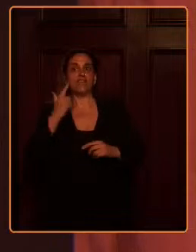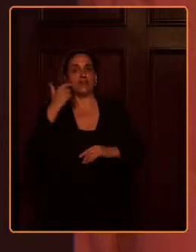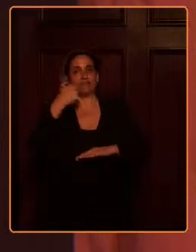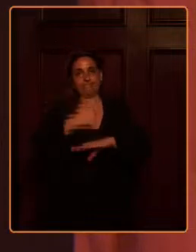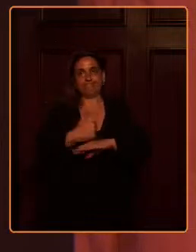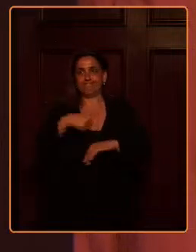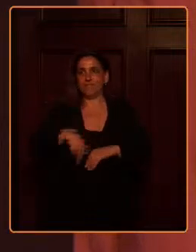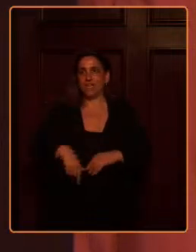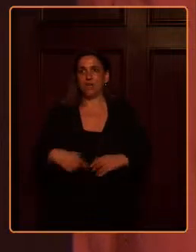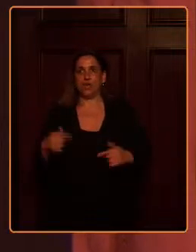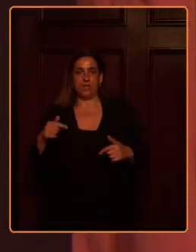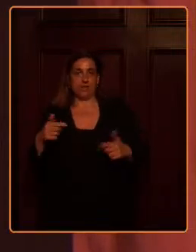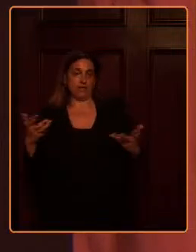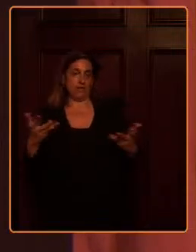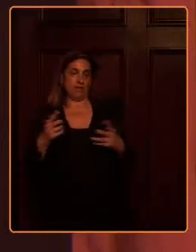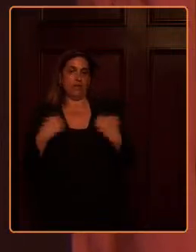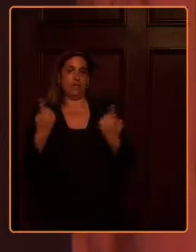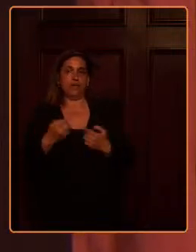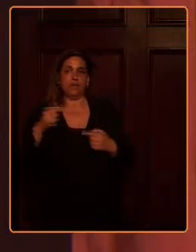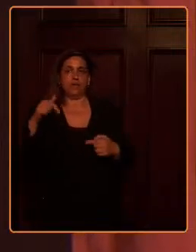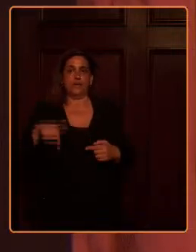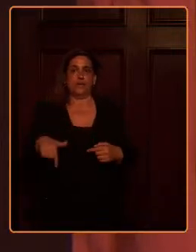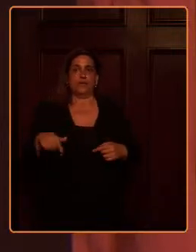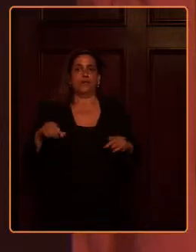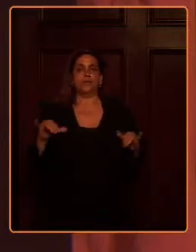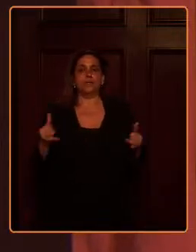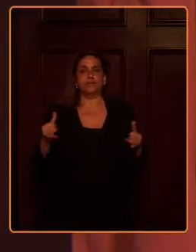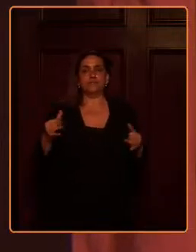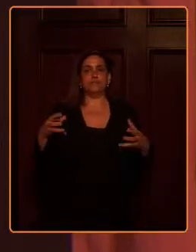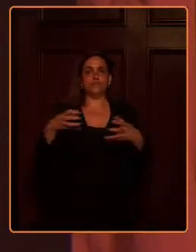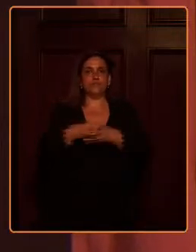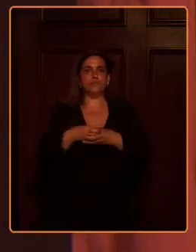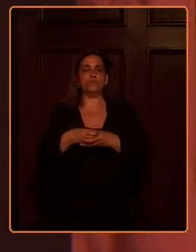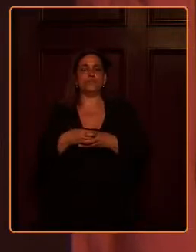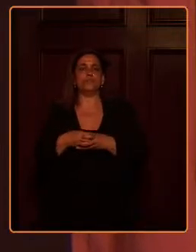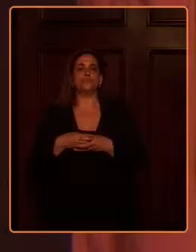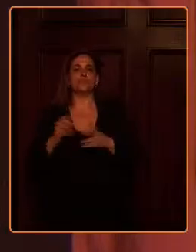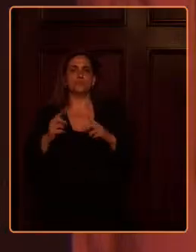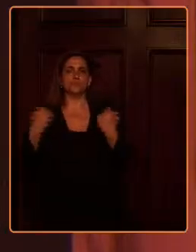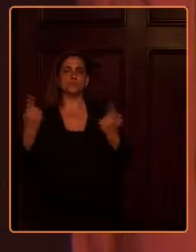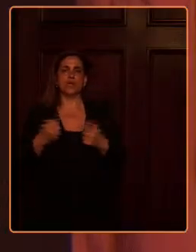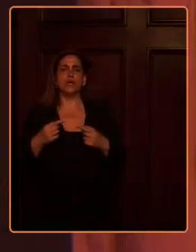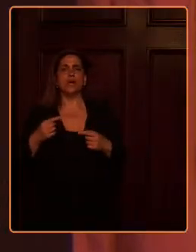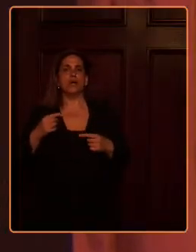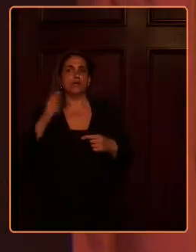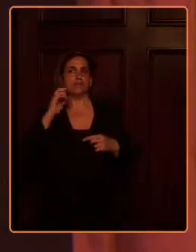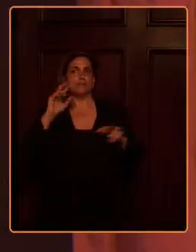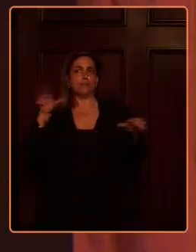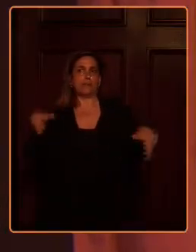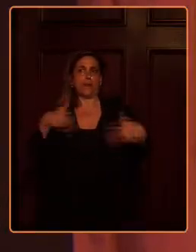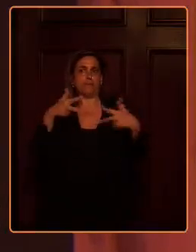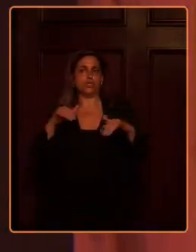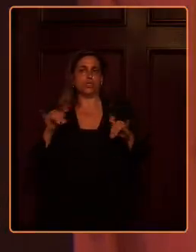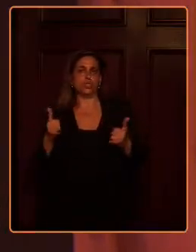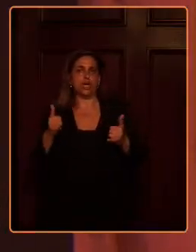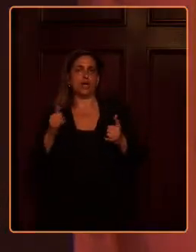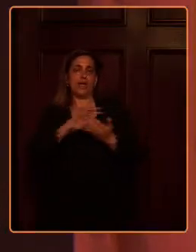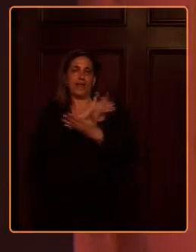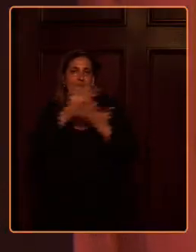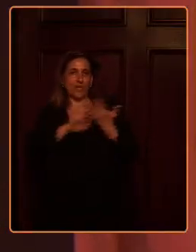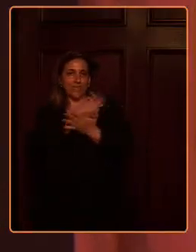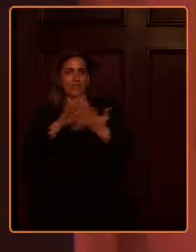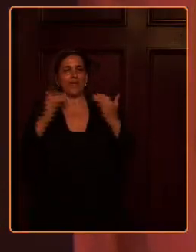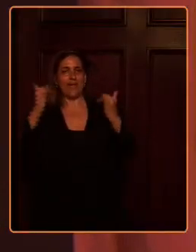en vivo. Ustedes, quienes están aquí, pueden tener traducción simultánea, además del lenguaje de